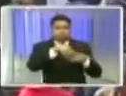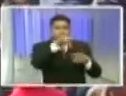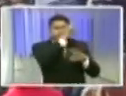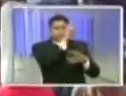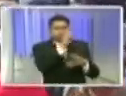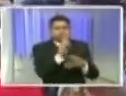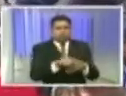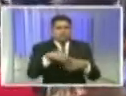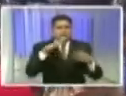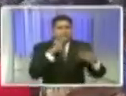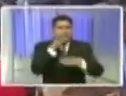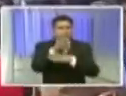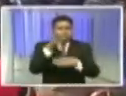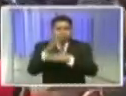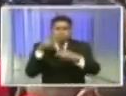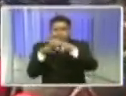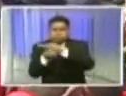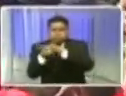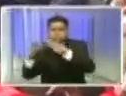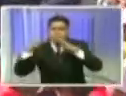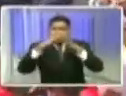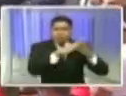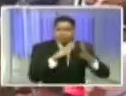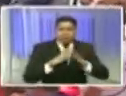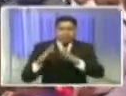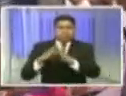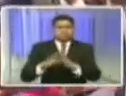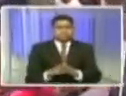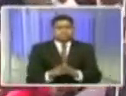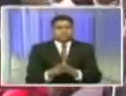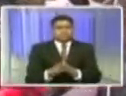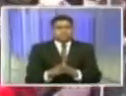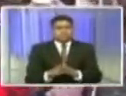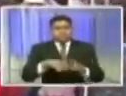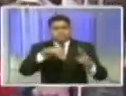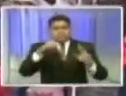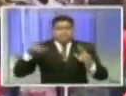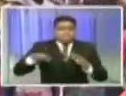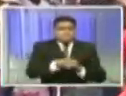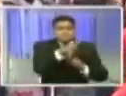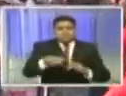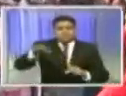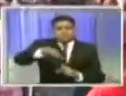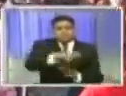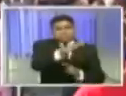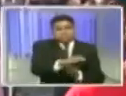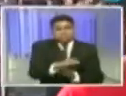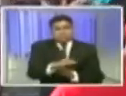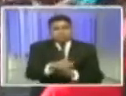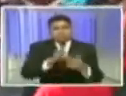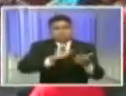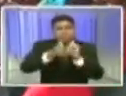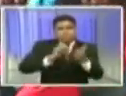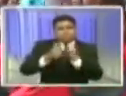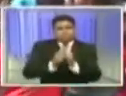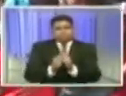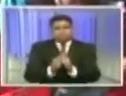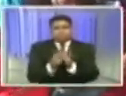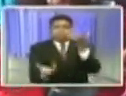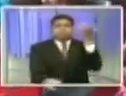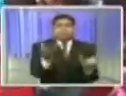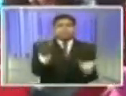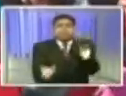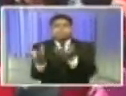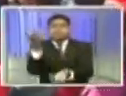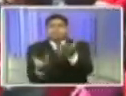semáforo, casa por casa. El patinetero, el deportista, el malabarista,